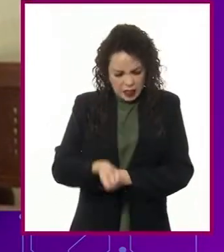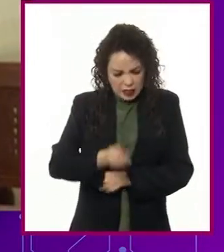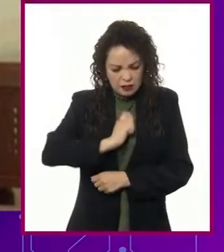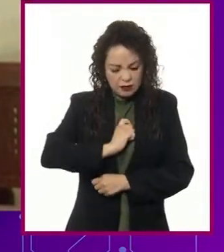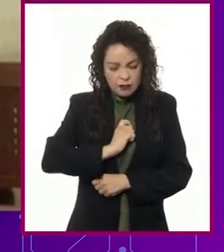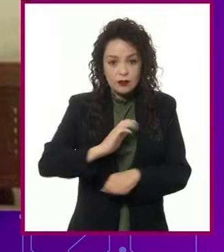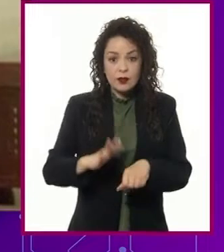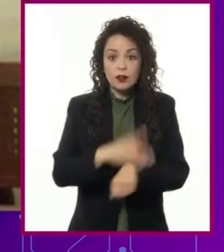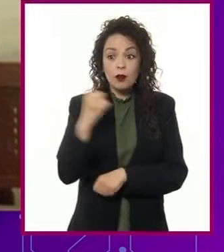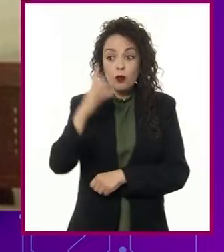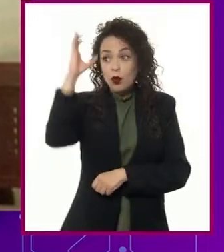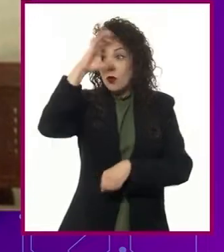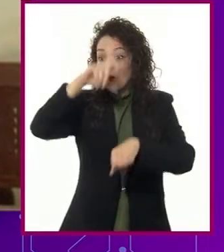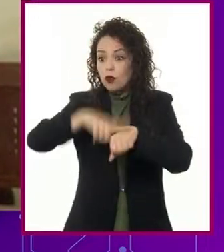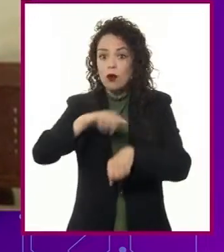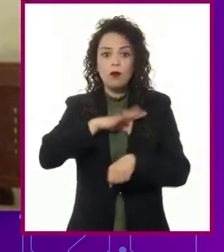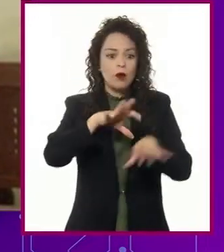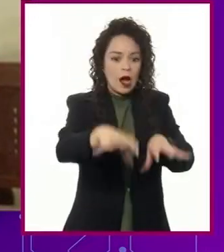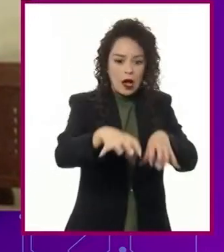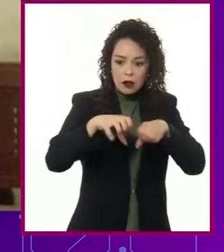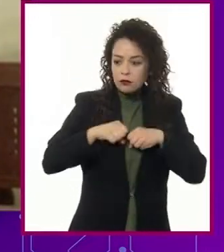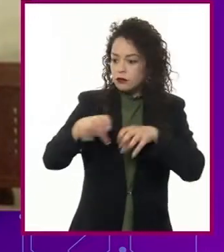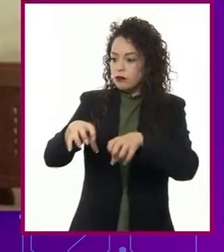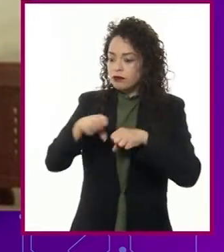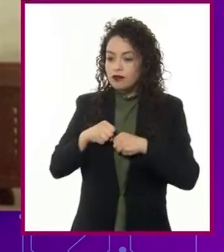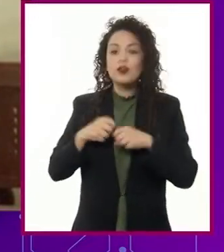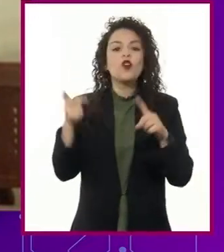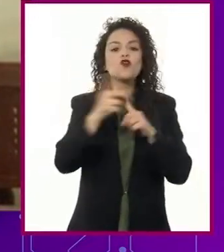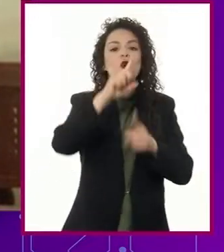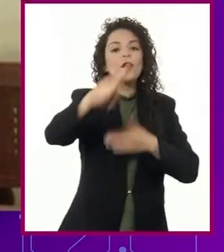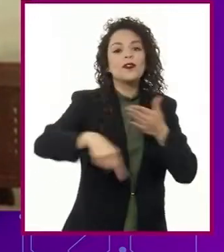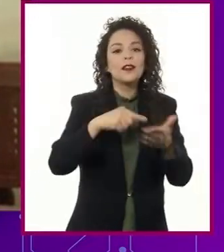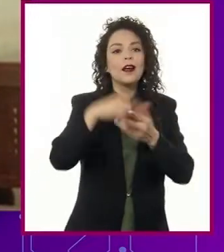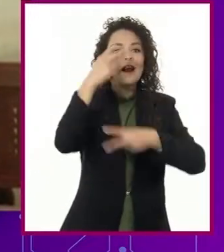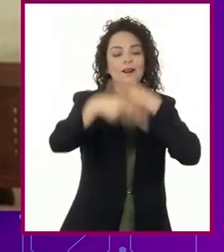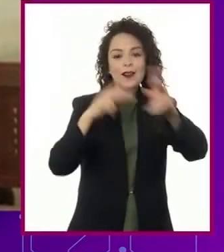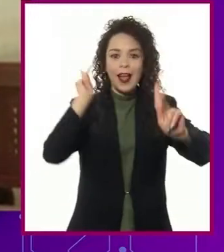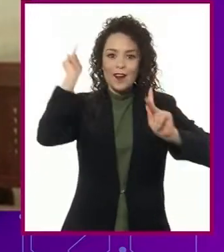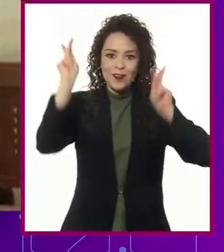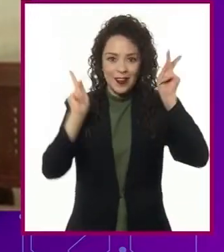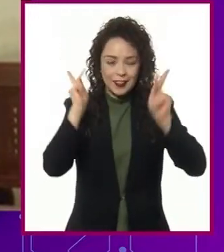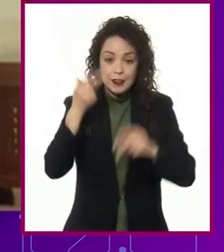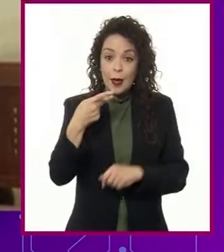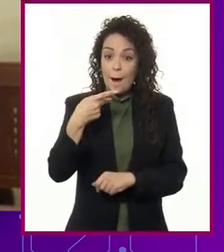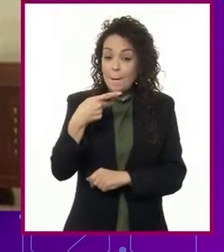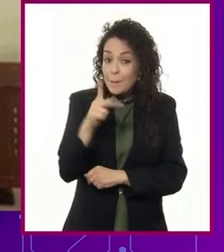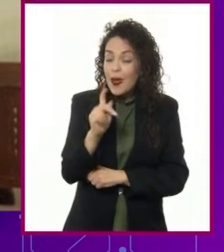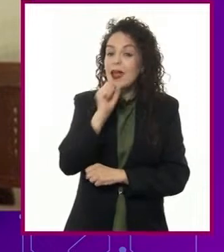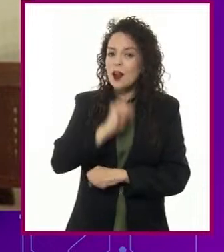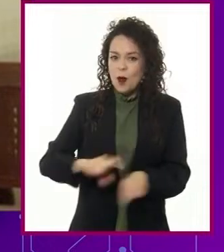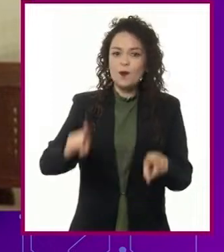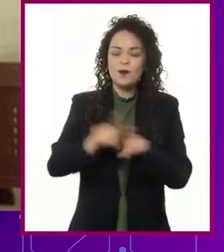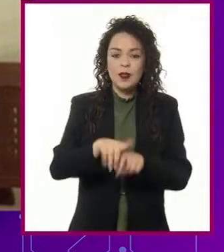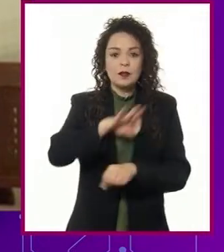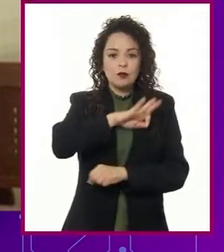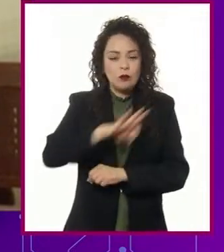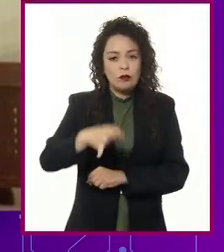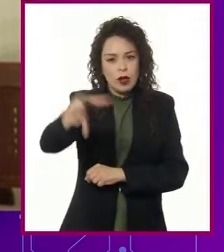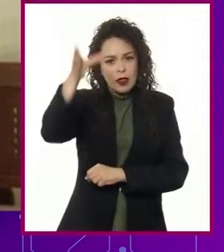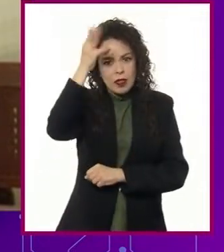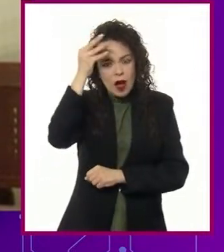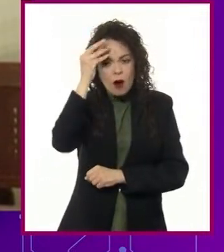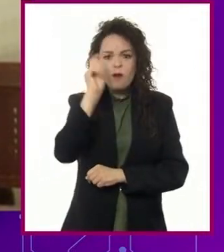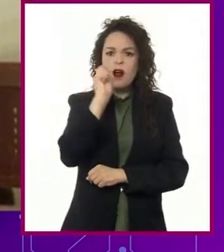adquirir cultura de los lugares que visitamos, pero sobre todo también podemos aprender cosas de